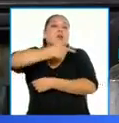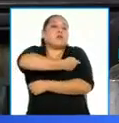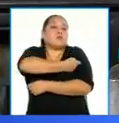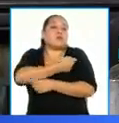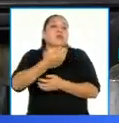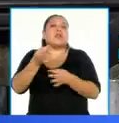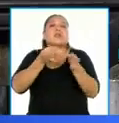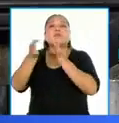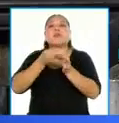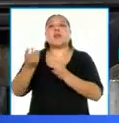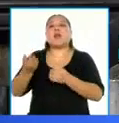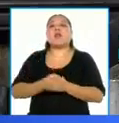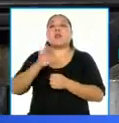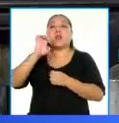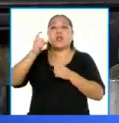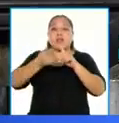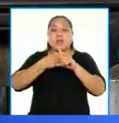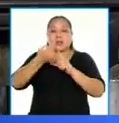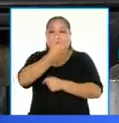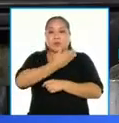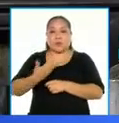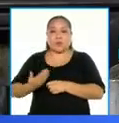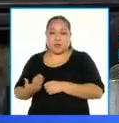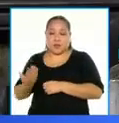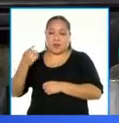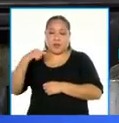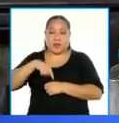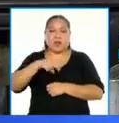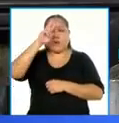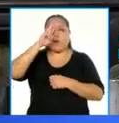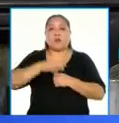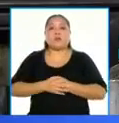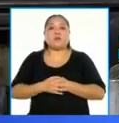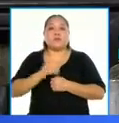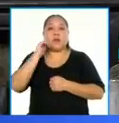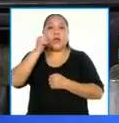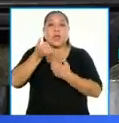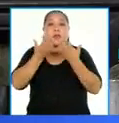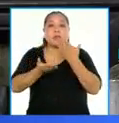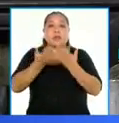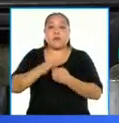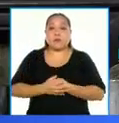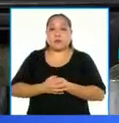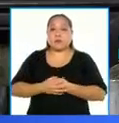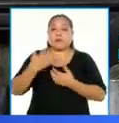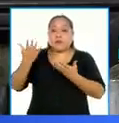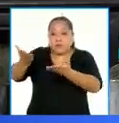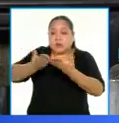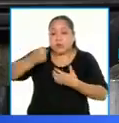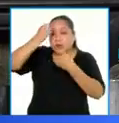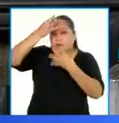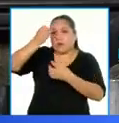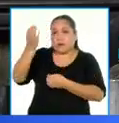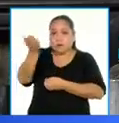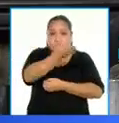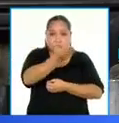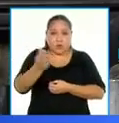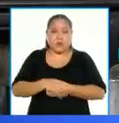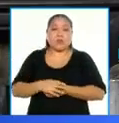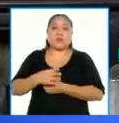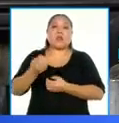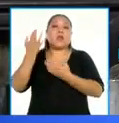vacunación del expresidente de la República. Entonces, mañana probablemente tengamos la información que ustedes